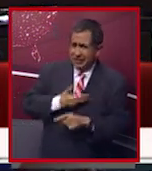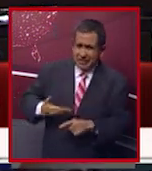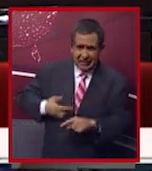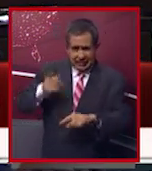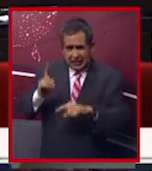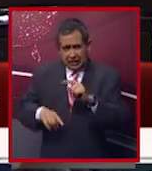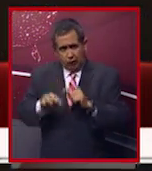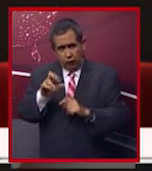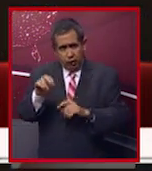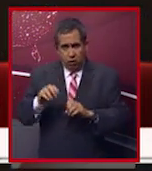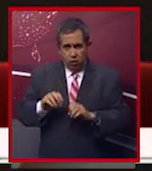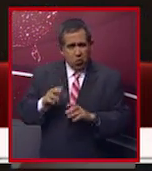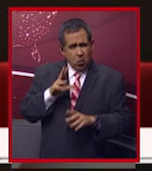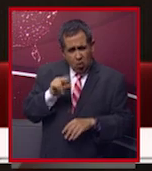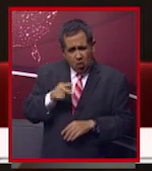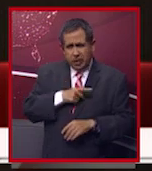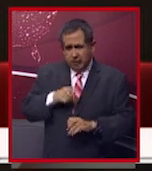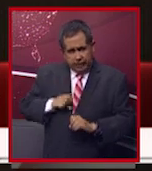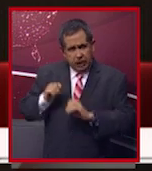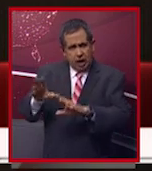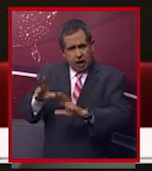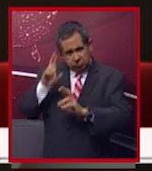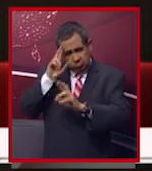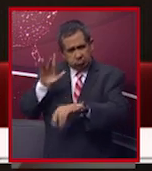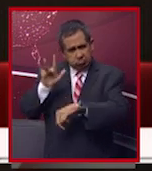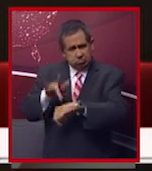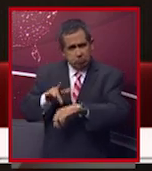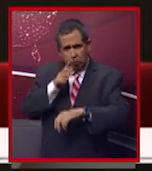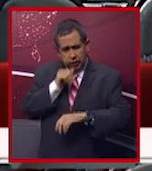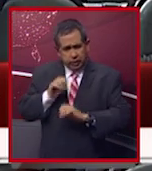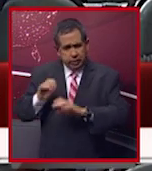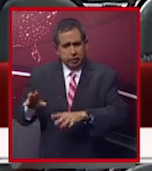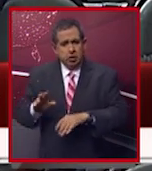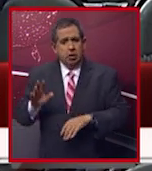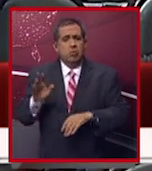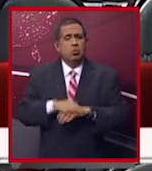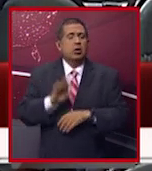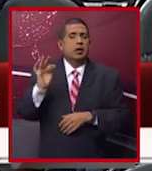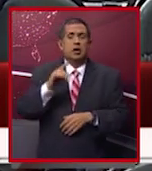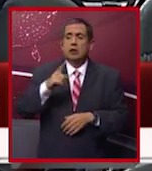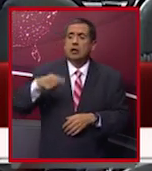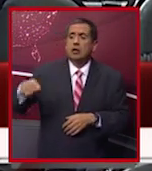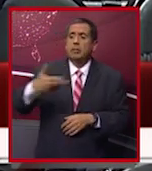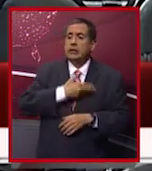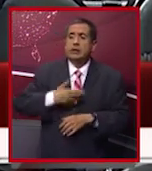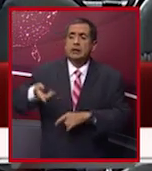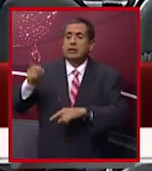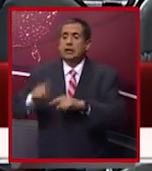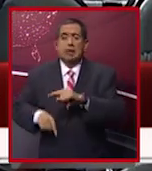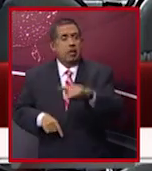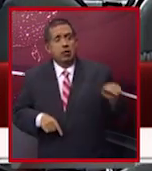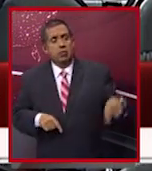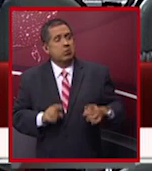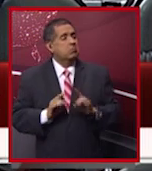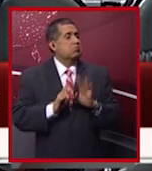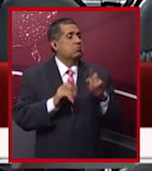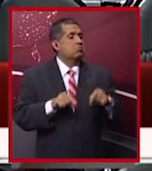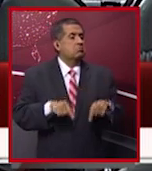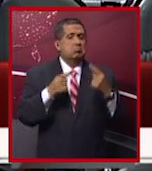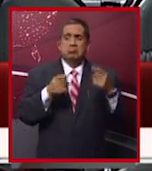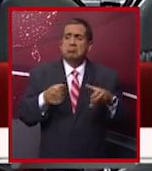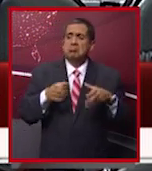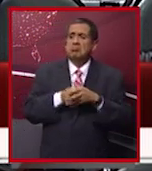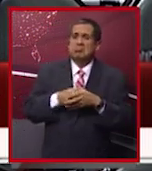de la República, porque vamos a entregar atado de pies y manos al presidente electo, a la